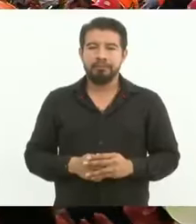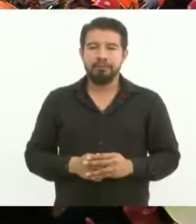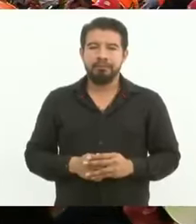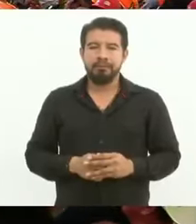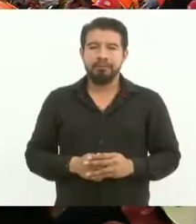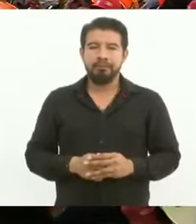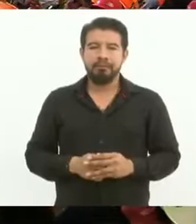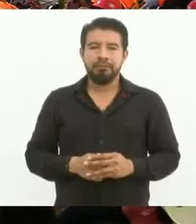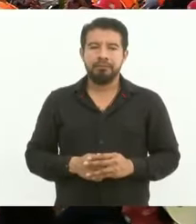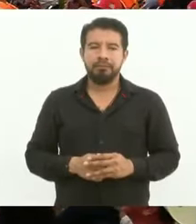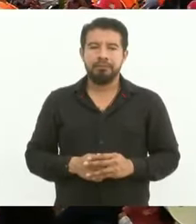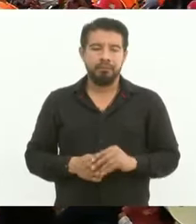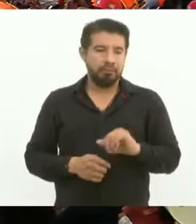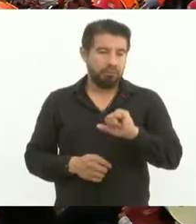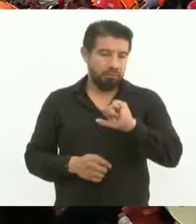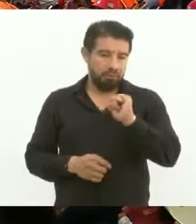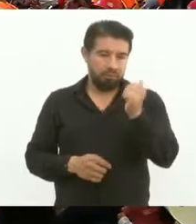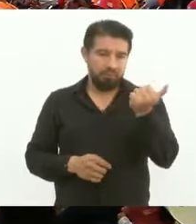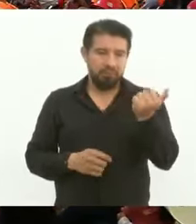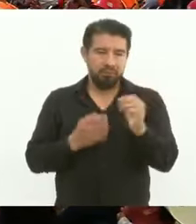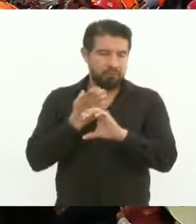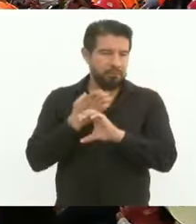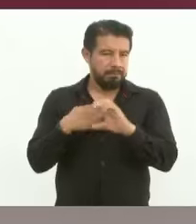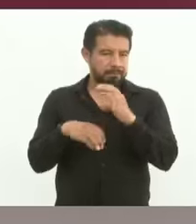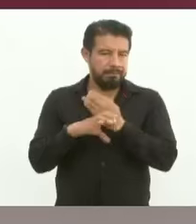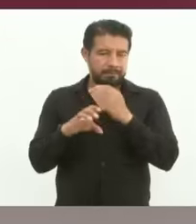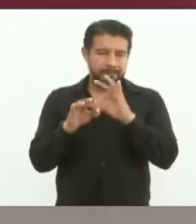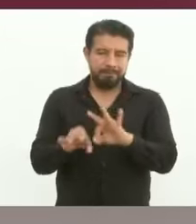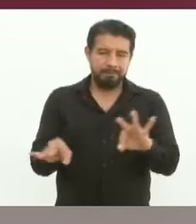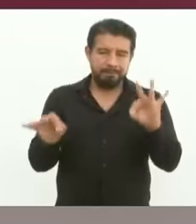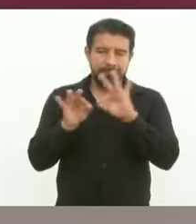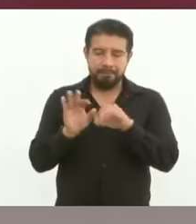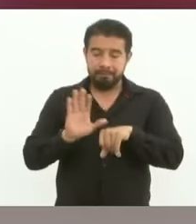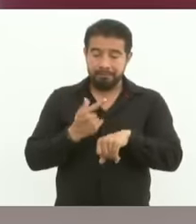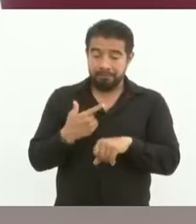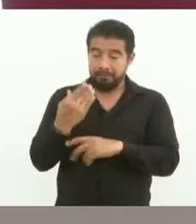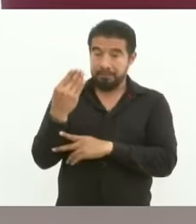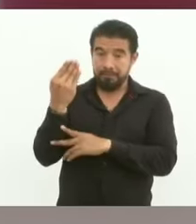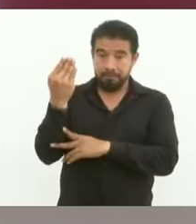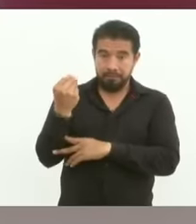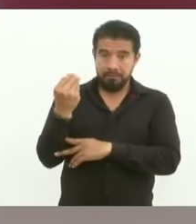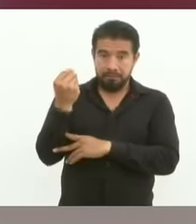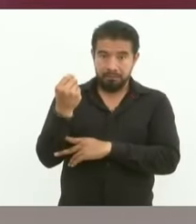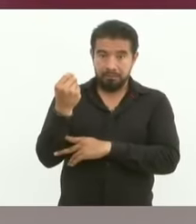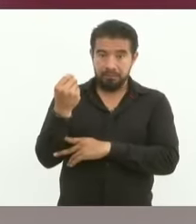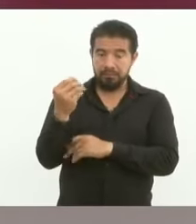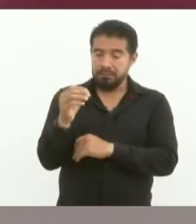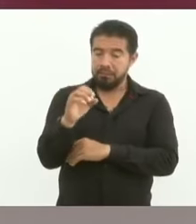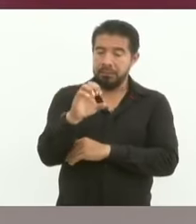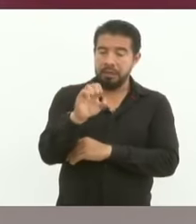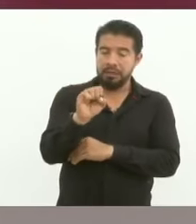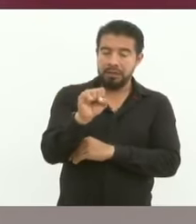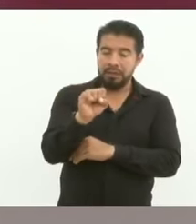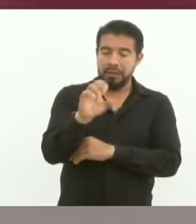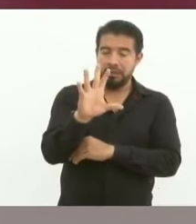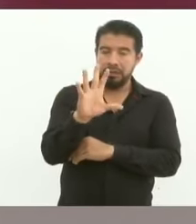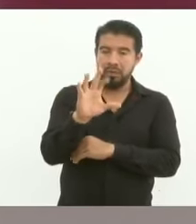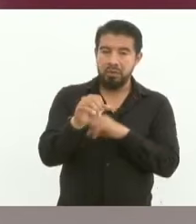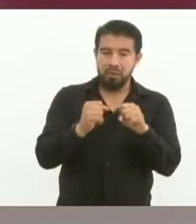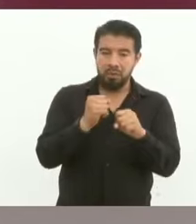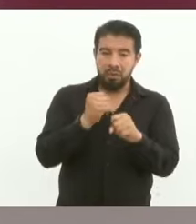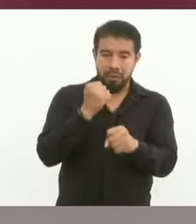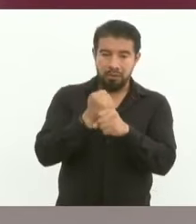Va a ser otra cosa también importantísima, porque la pensión es de 65 hacia